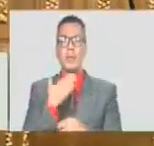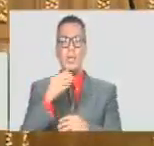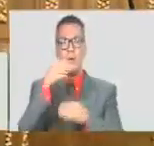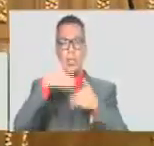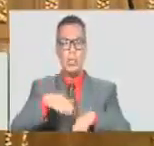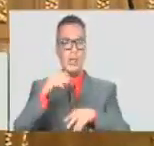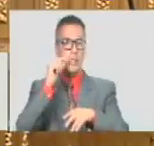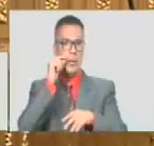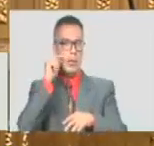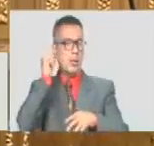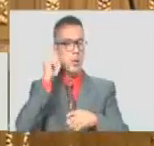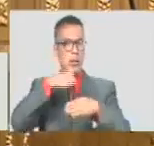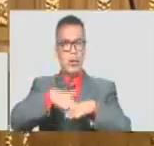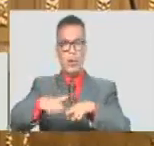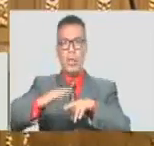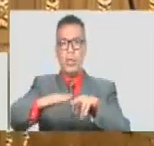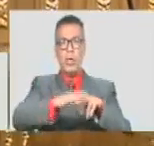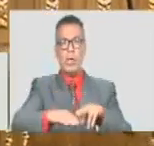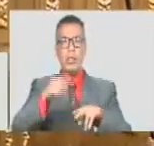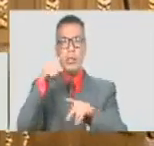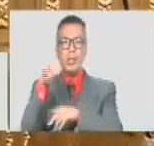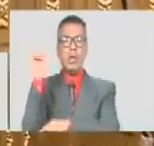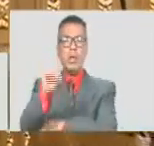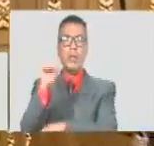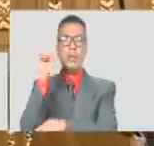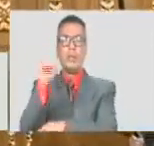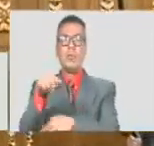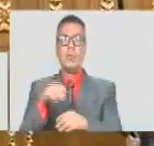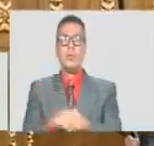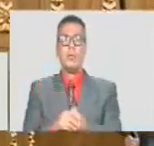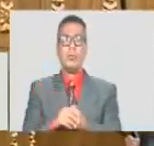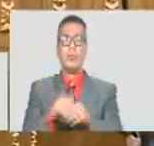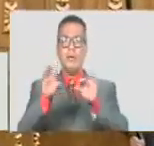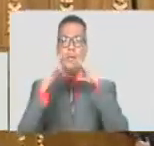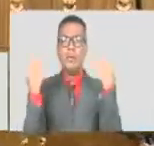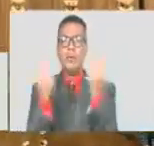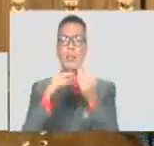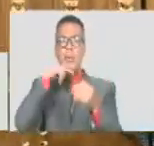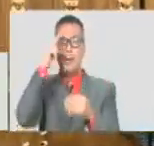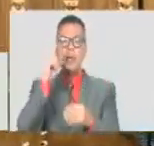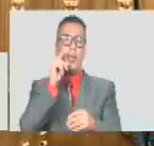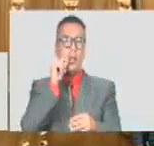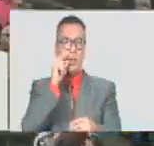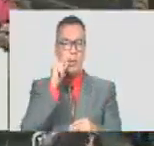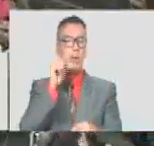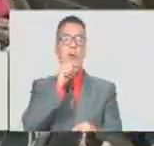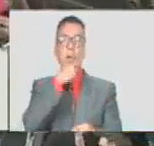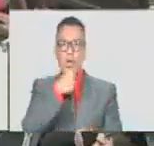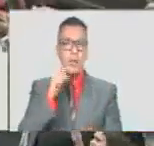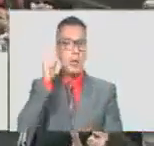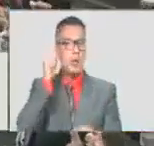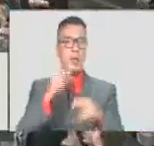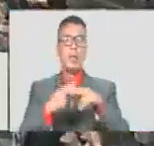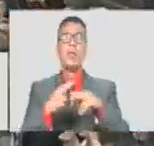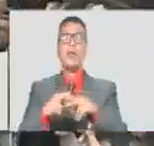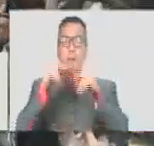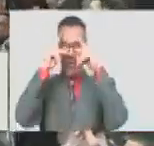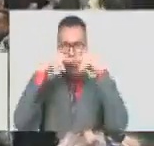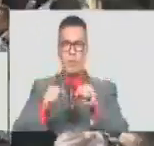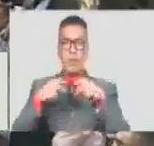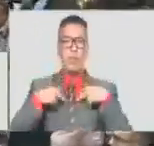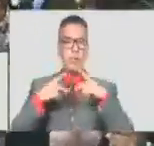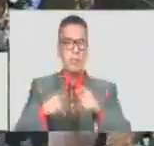niñas, niños, hermanas y hermanos que son portadores de trastorno del espectro autista, familiares, madres, abuelas, abuelos, tíos, tías y profesionales de la